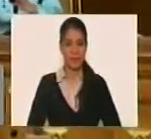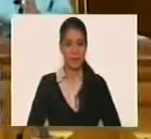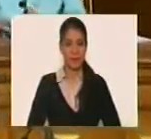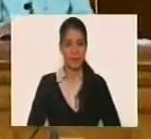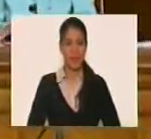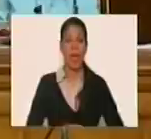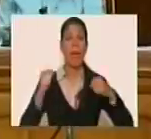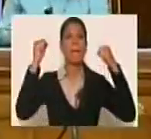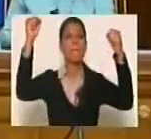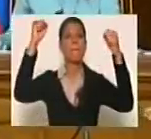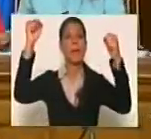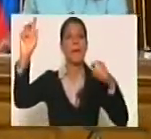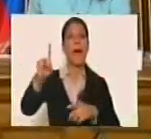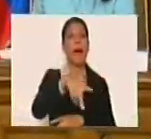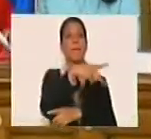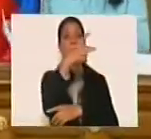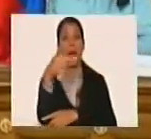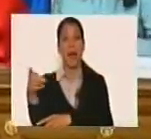¡Viva la patria!